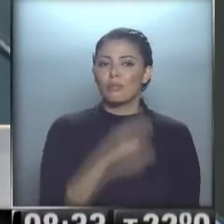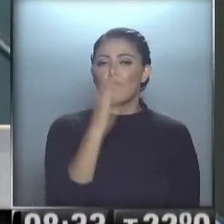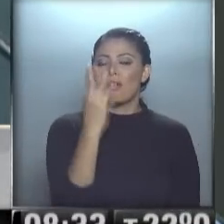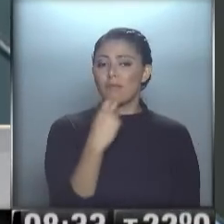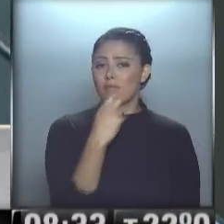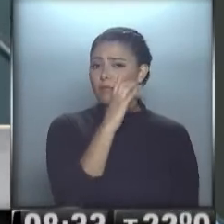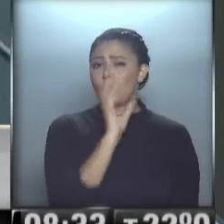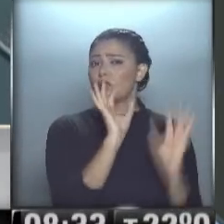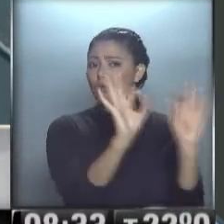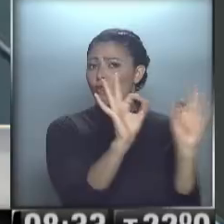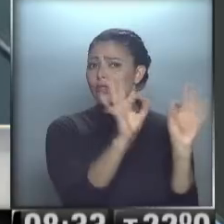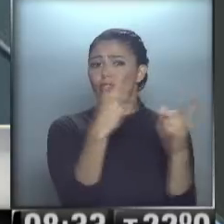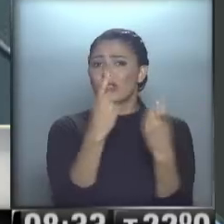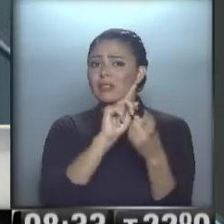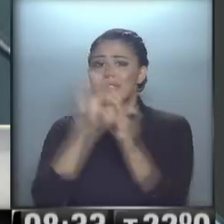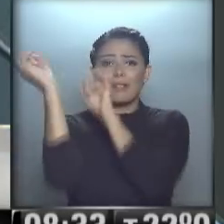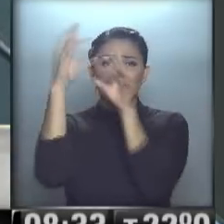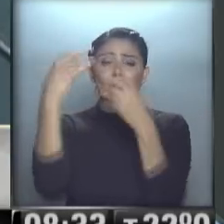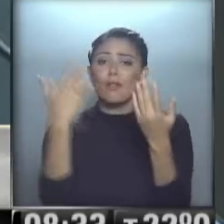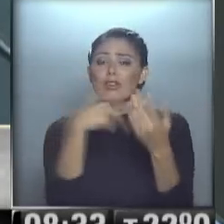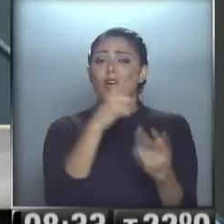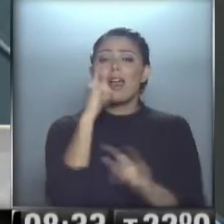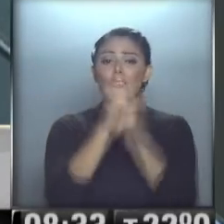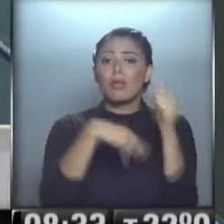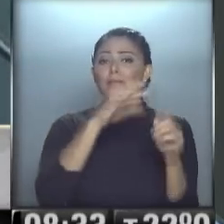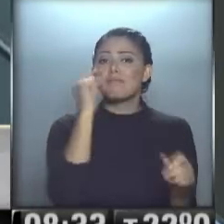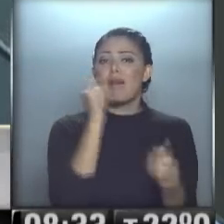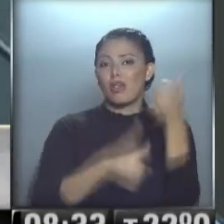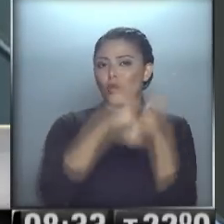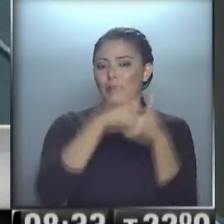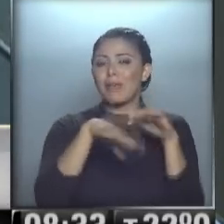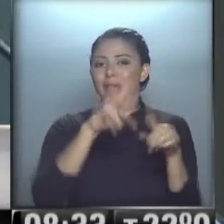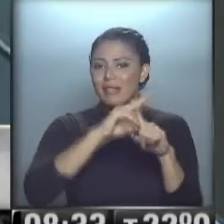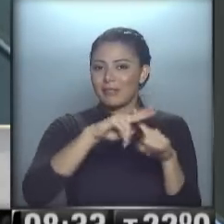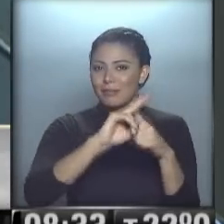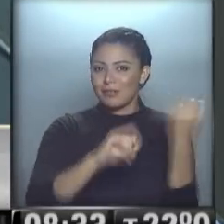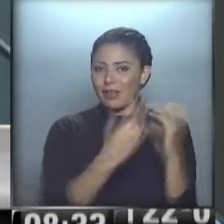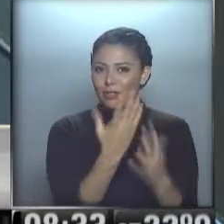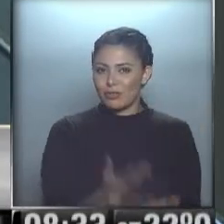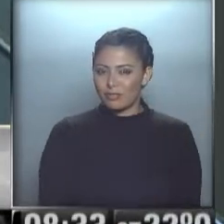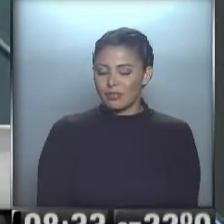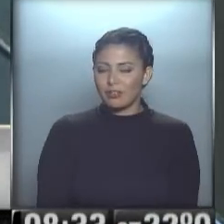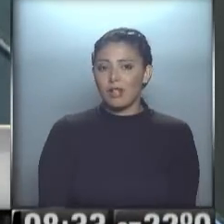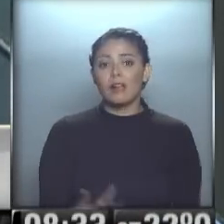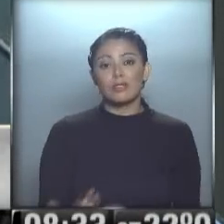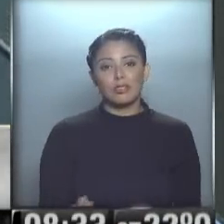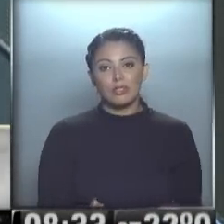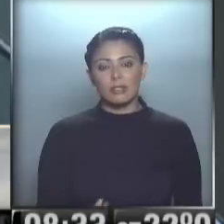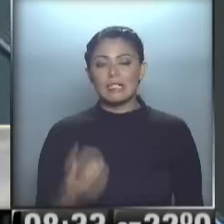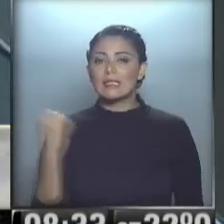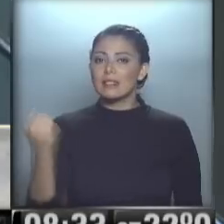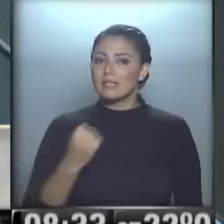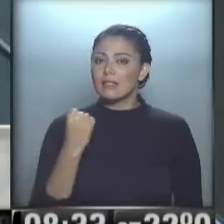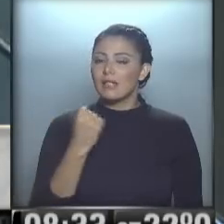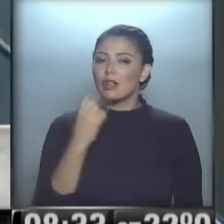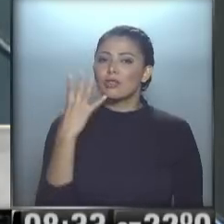y obviamente eso hace la industria más competitiva con mayor desarrollo tecnológico entonces En definitiva se trata de lograr